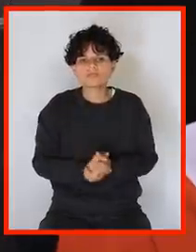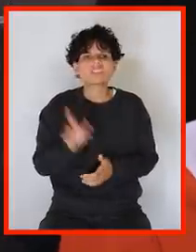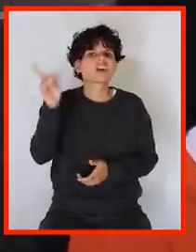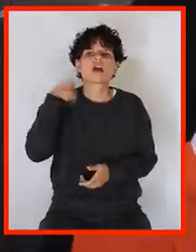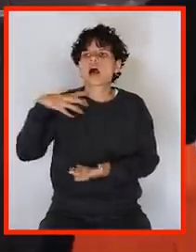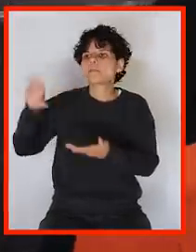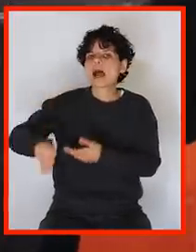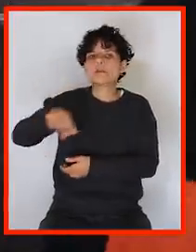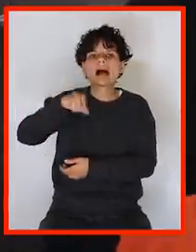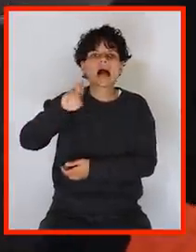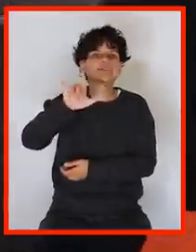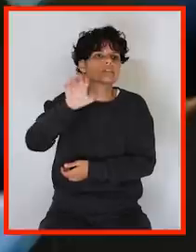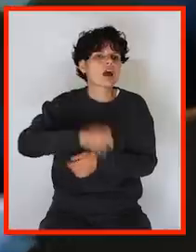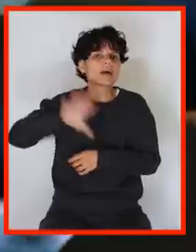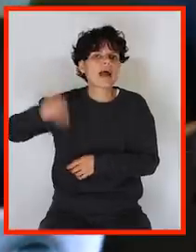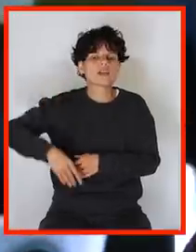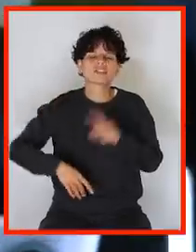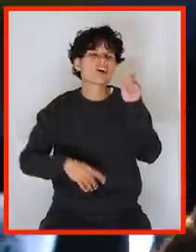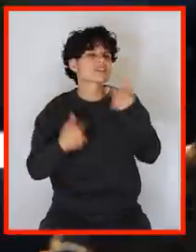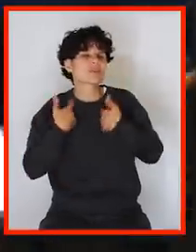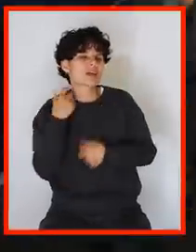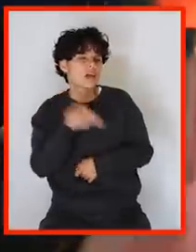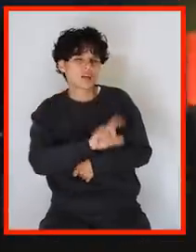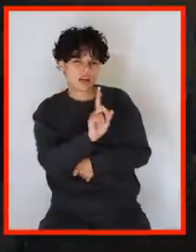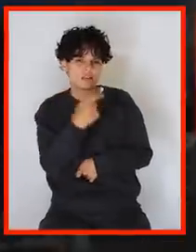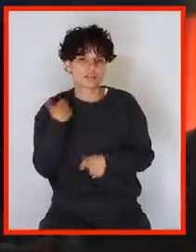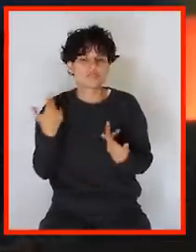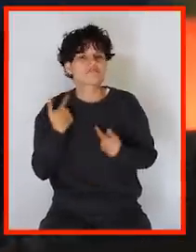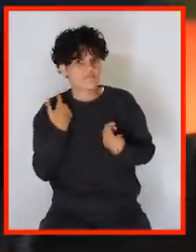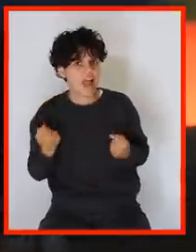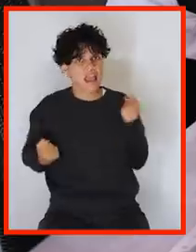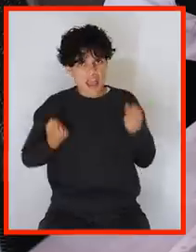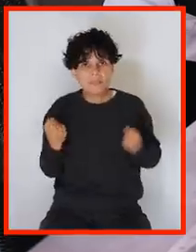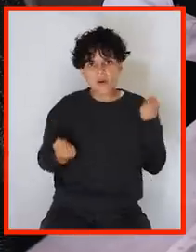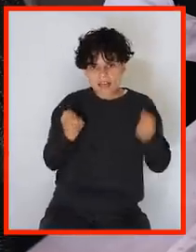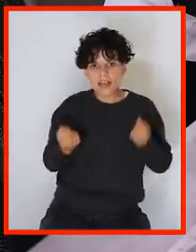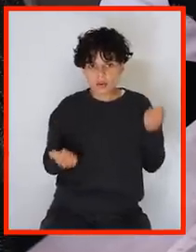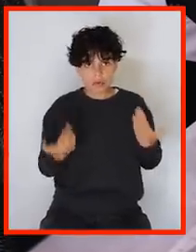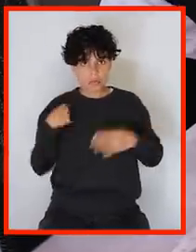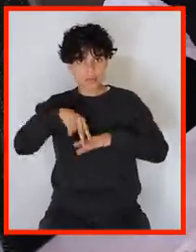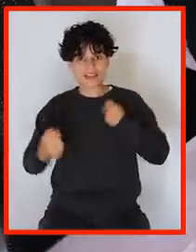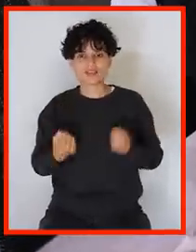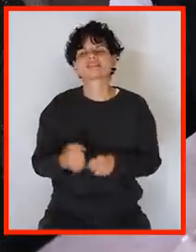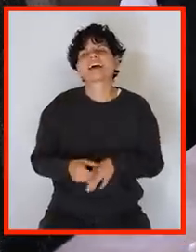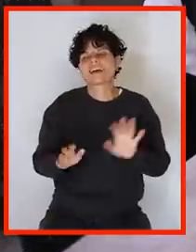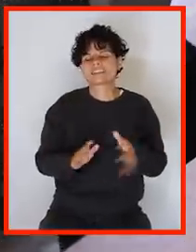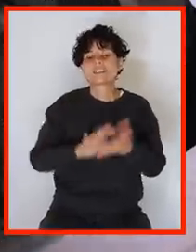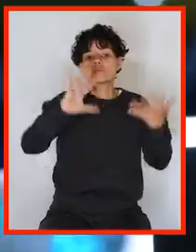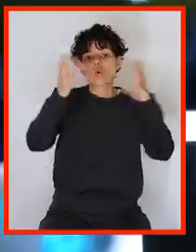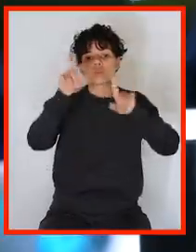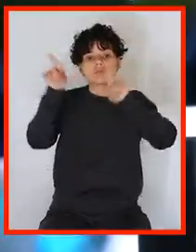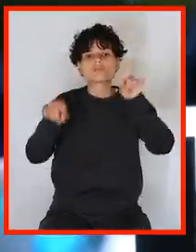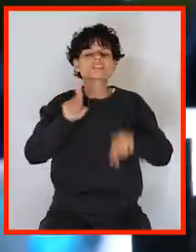No, sácalo, pues. Bueno. No, no, si no me cae mal, no. Si fue una hueá que pasó. Vacilémoslo. ¿Bailemos? Nah.